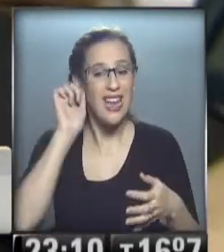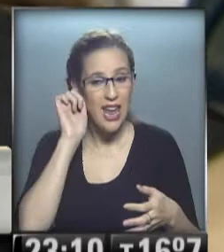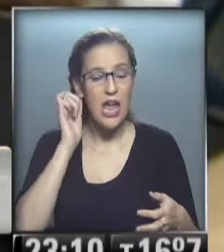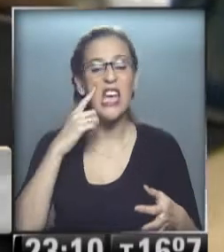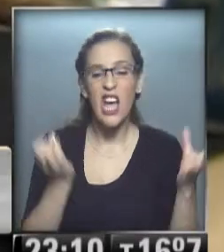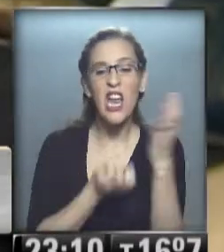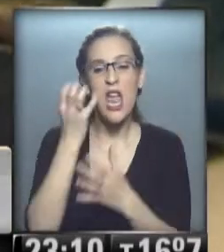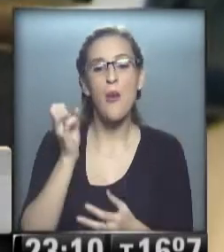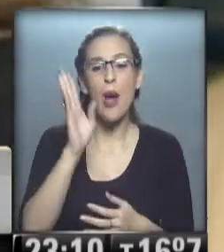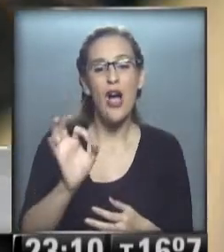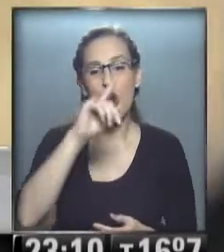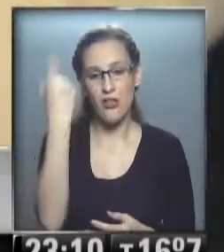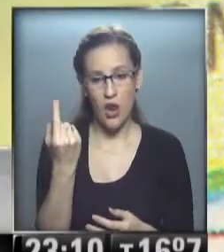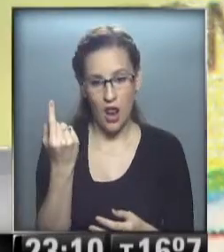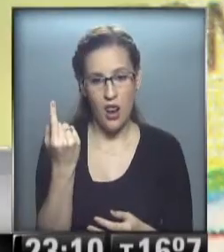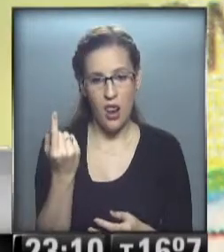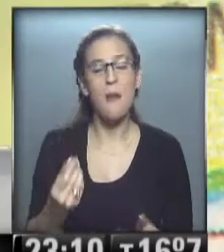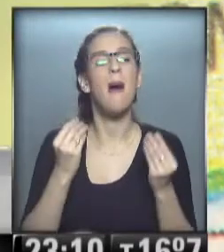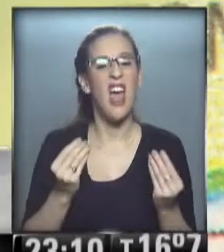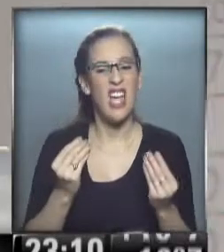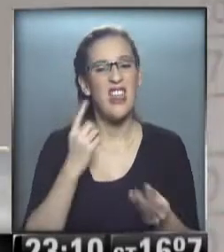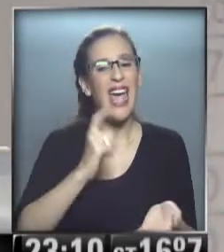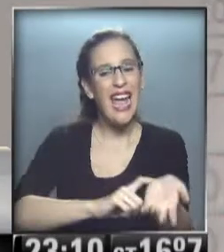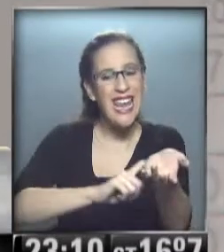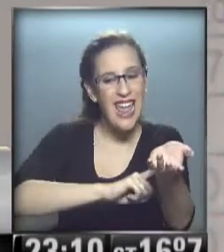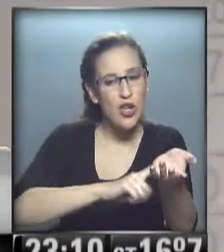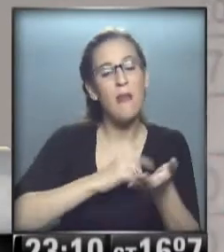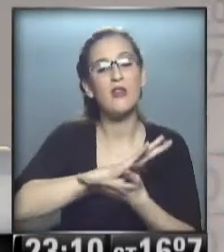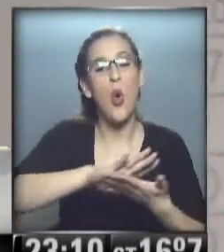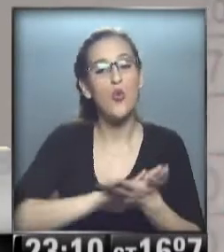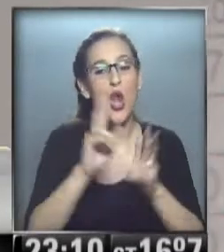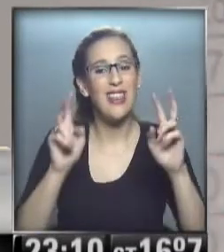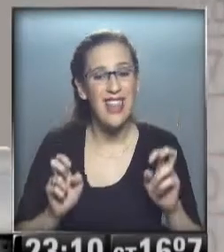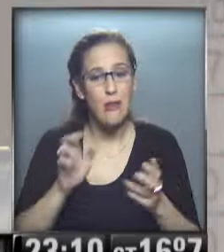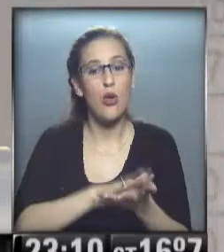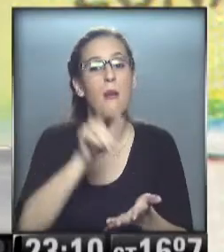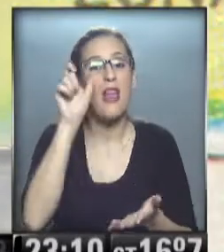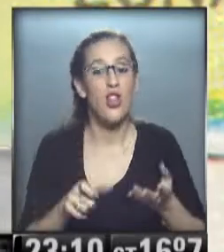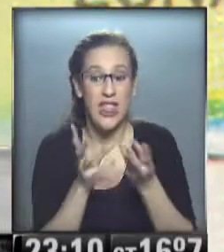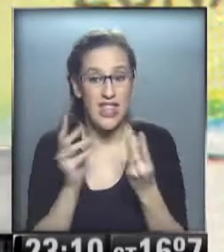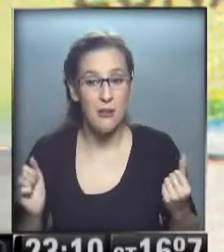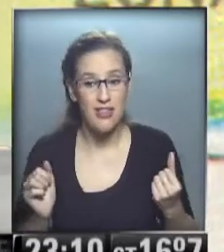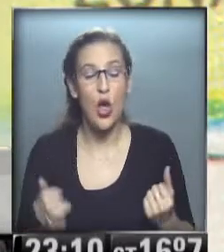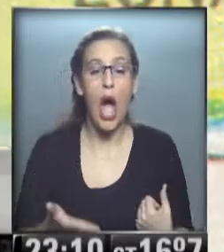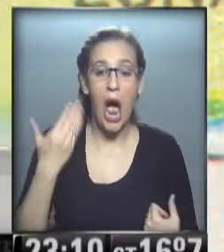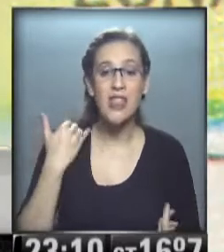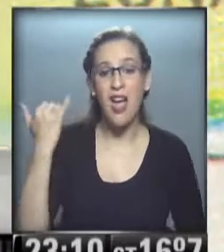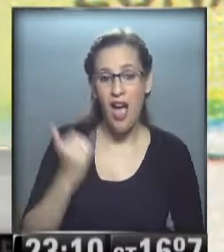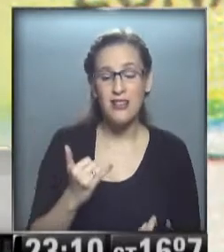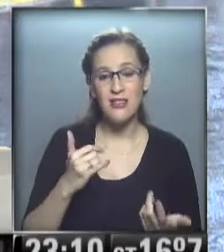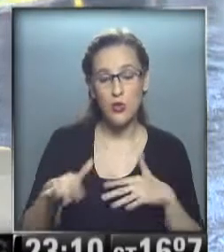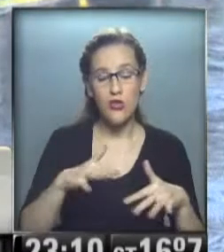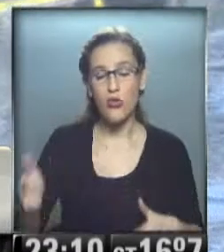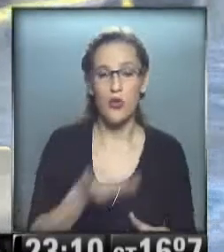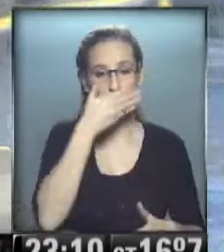de un Banco Nacional de Datos Genéticos para ayudar a resolver casos de personas desaparecidas que pudieran haber sido víctimas de redes de